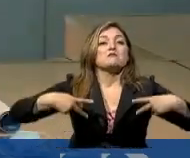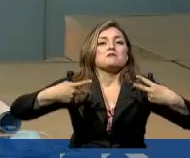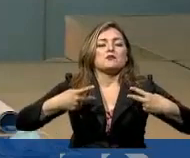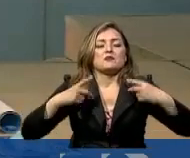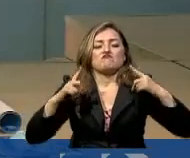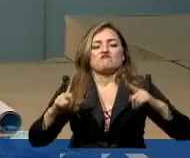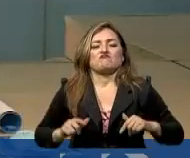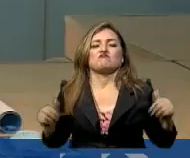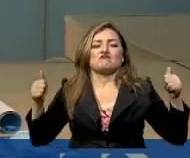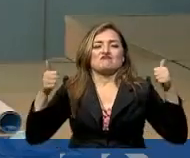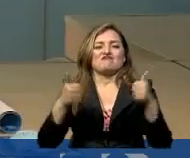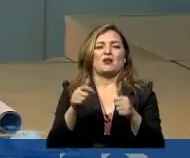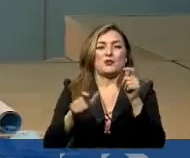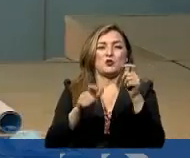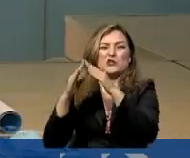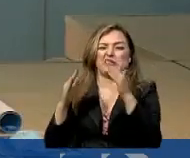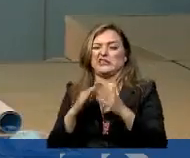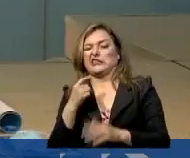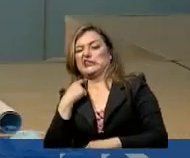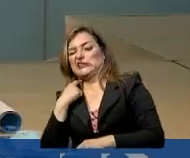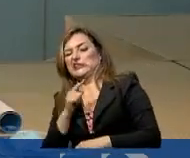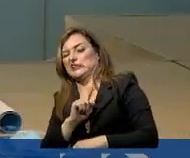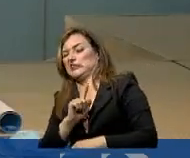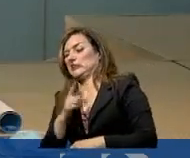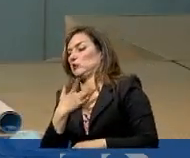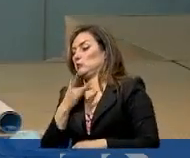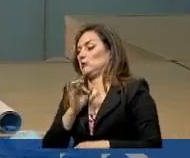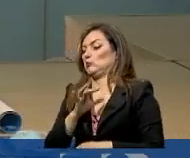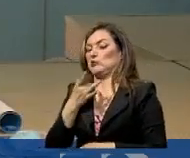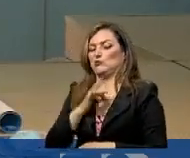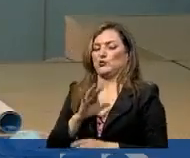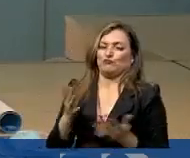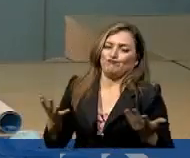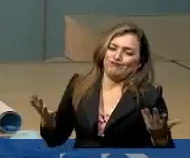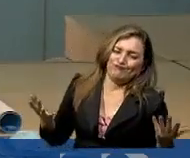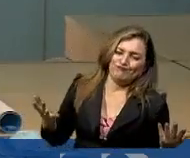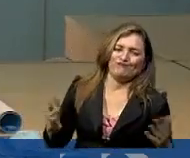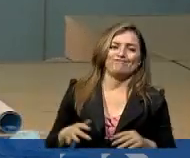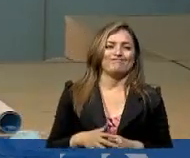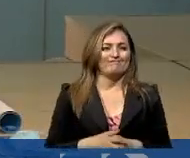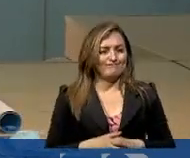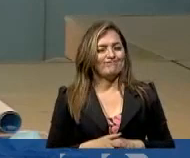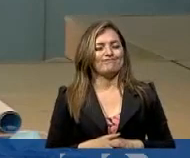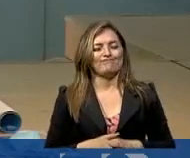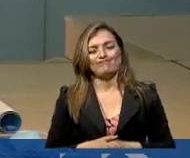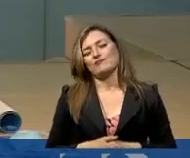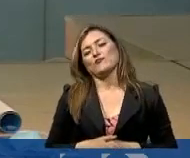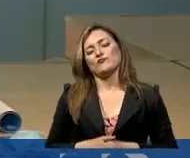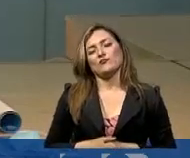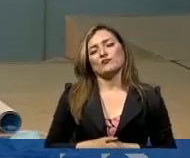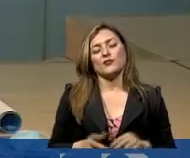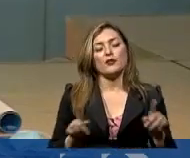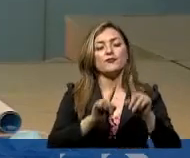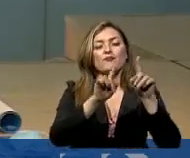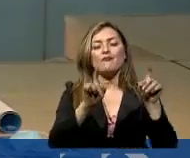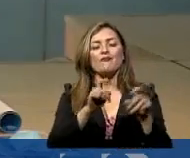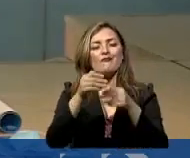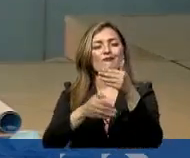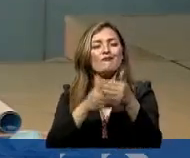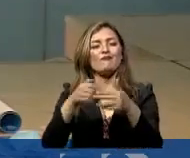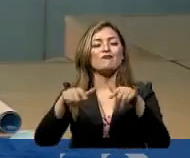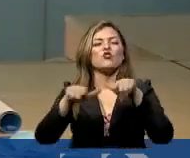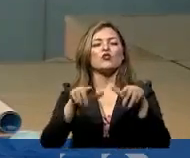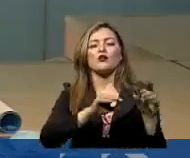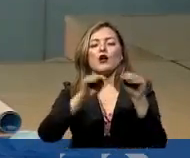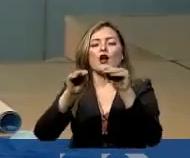sana, porque la población también se siente afectada, está estigmatizada, entonces se ponen capas y se ve cuáles son los procesos o los lugares